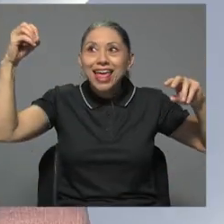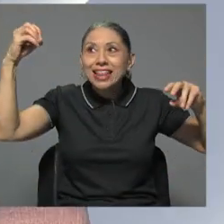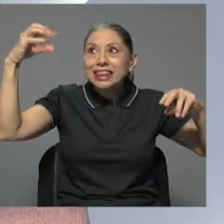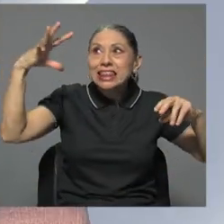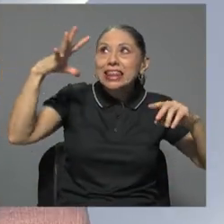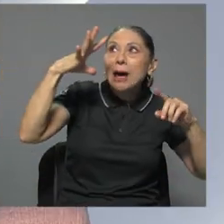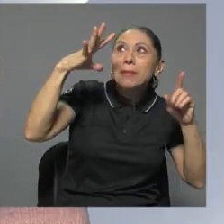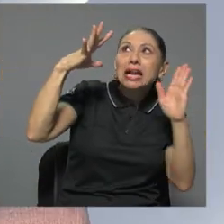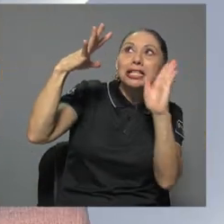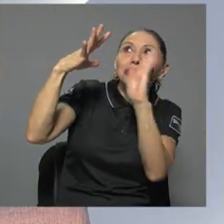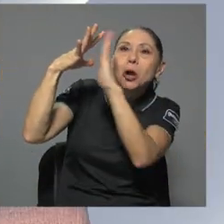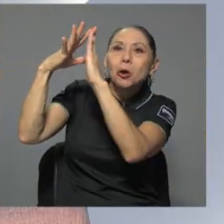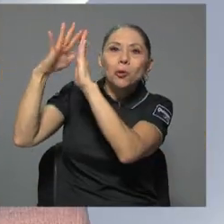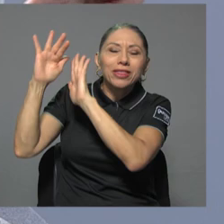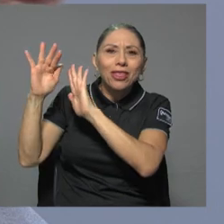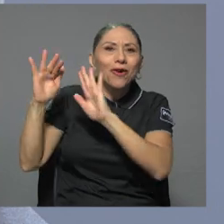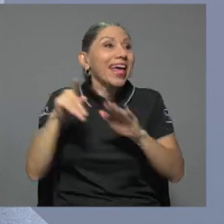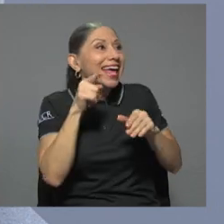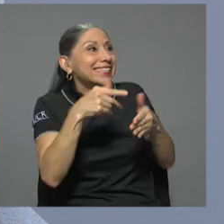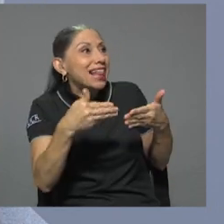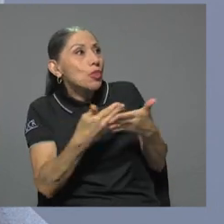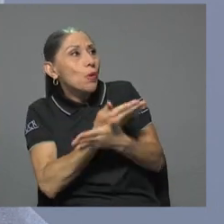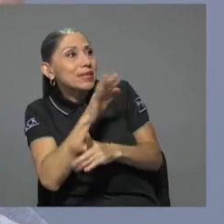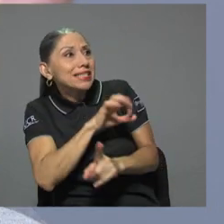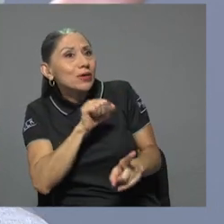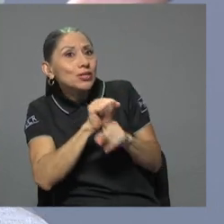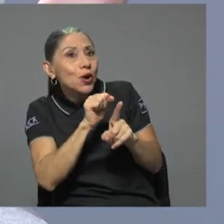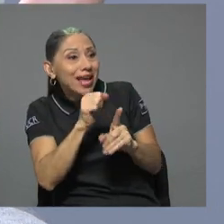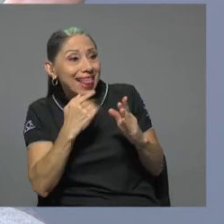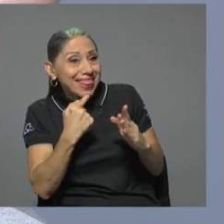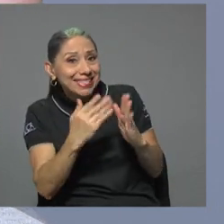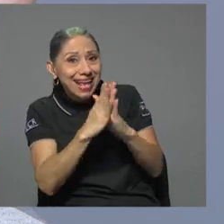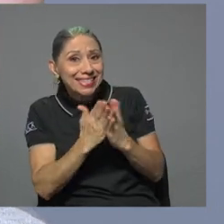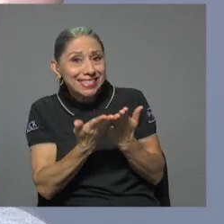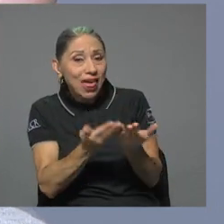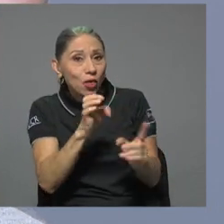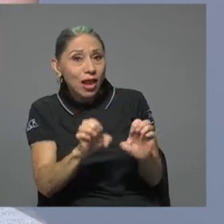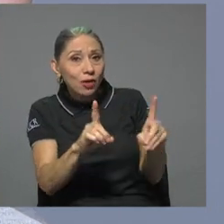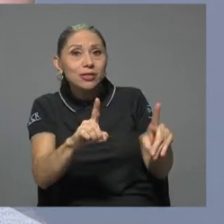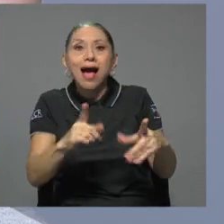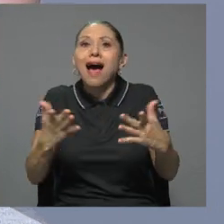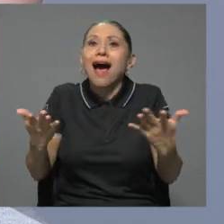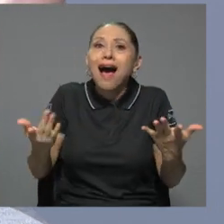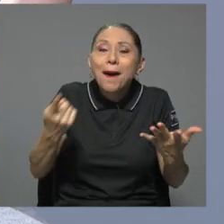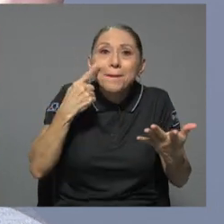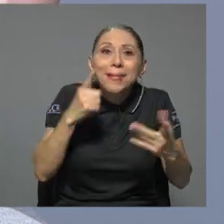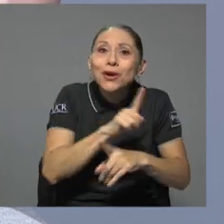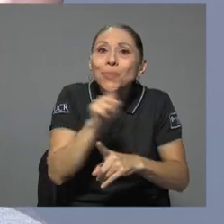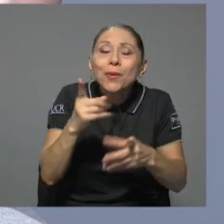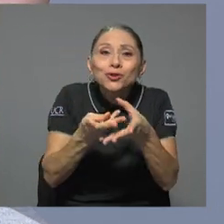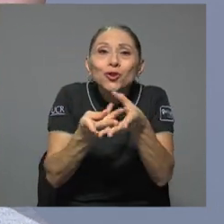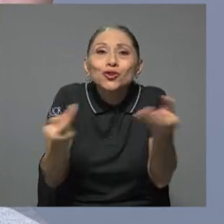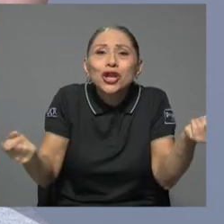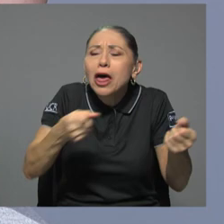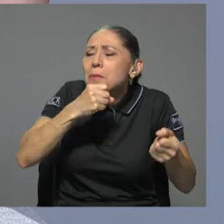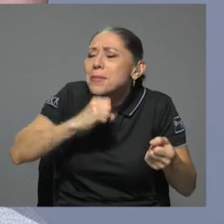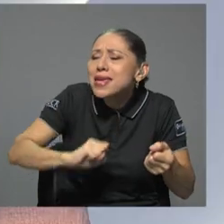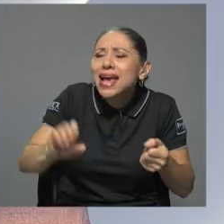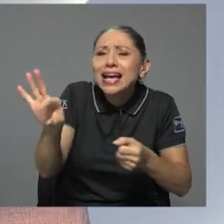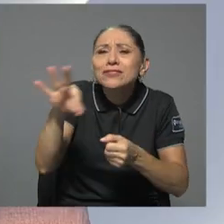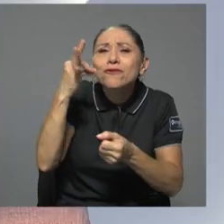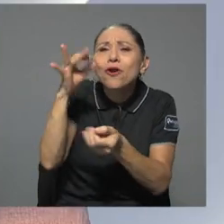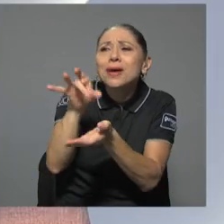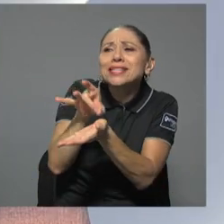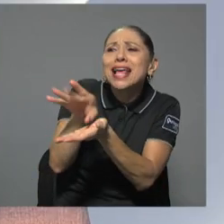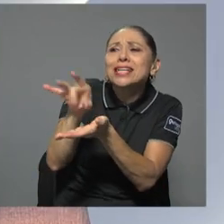dice el estado de ayer vea qué interesante pero no hemos solucionado las viejas formas de exclusión de acuerdo con qué